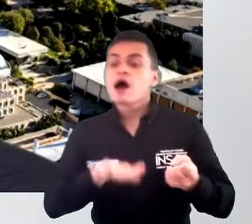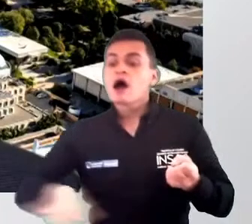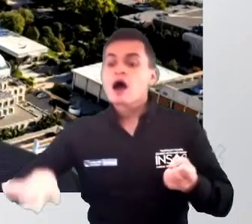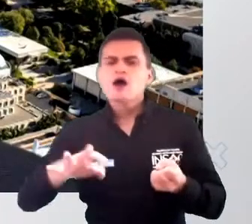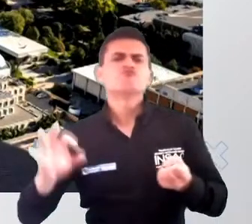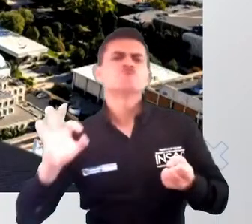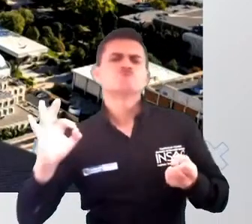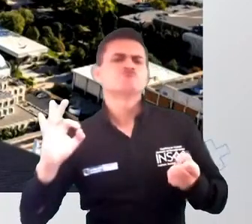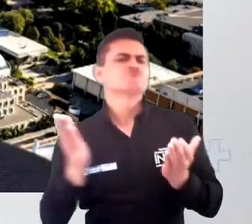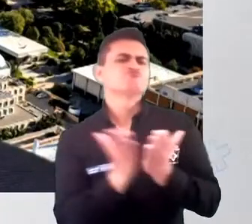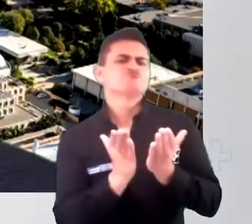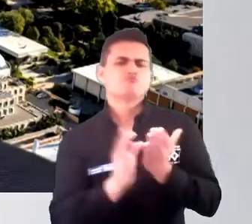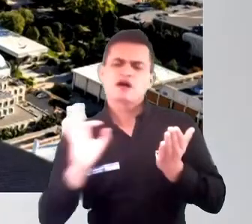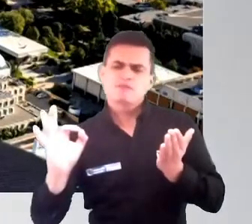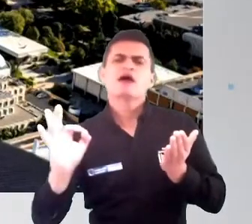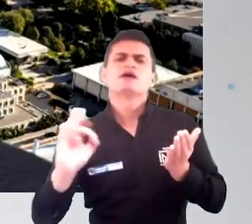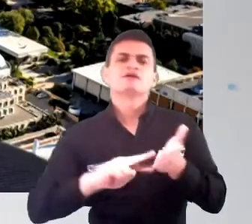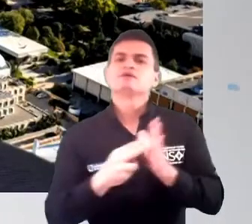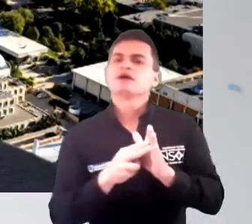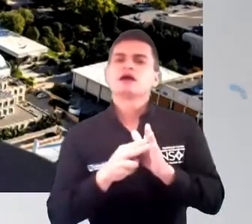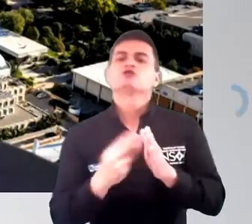rendimiento.